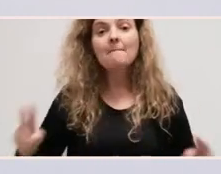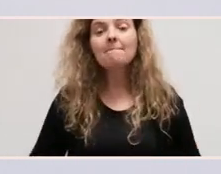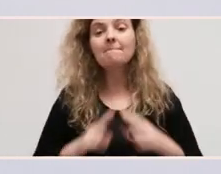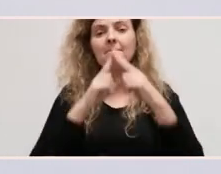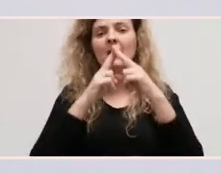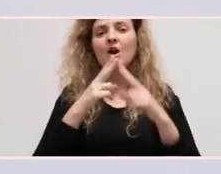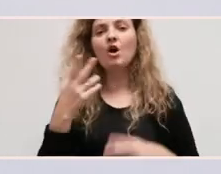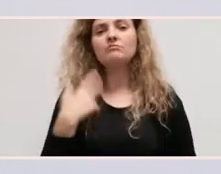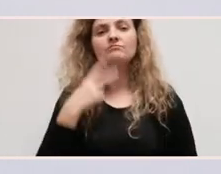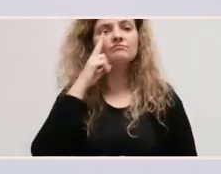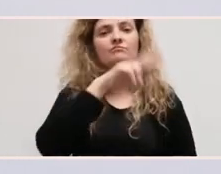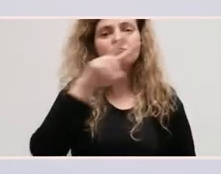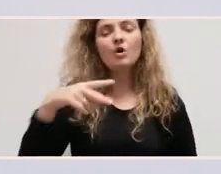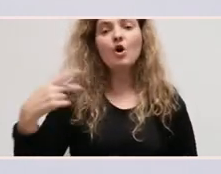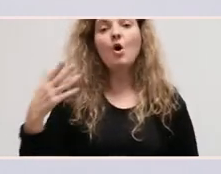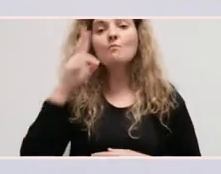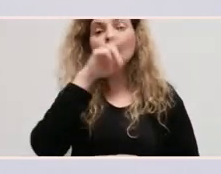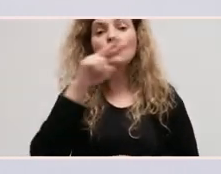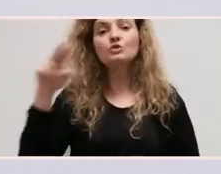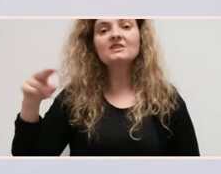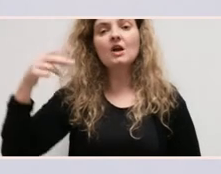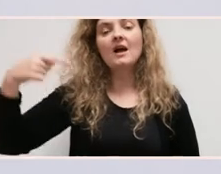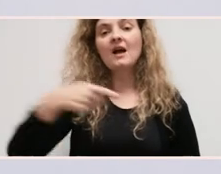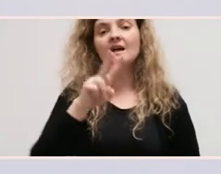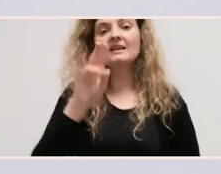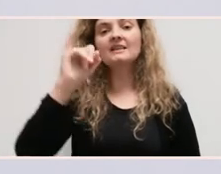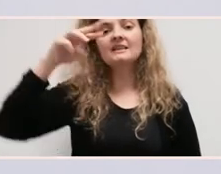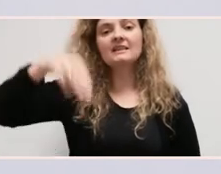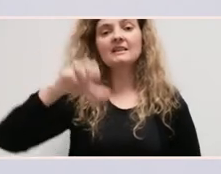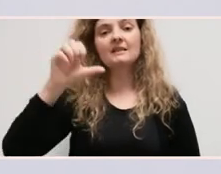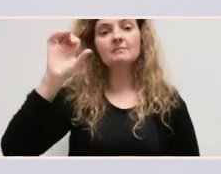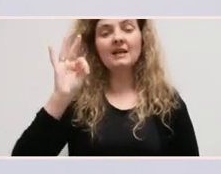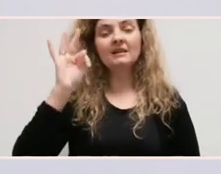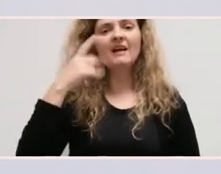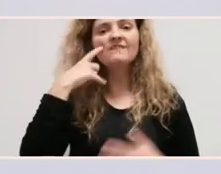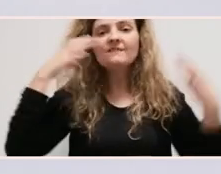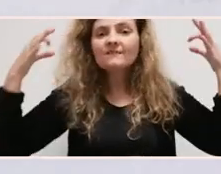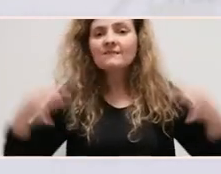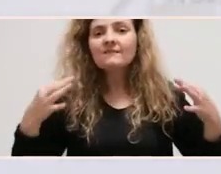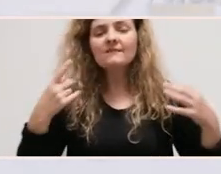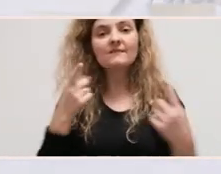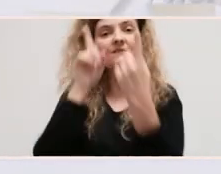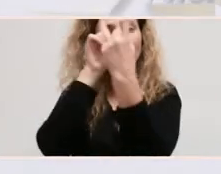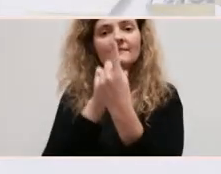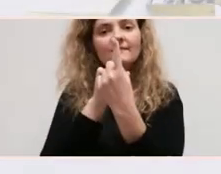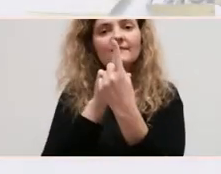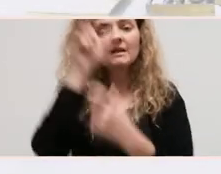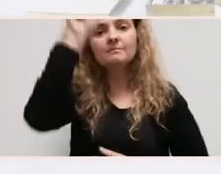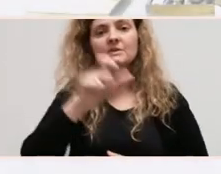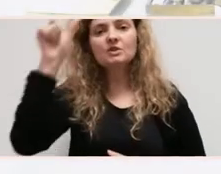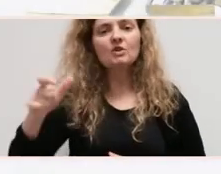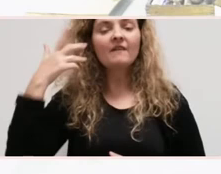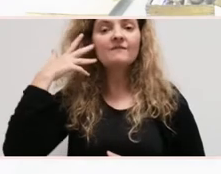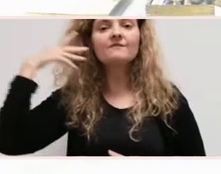conoce el Museo Guimet, y allí tengo oportunidad de conocer en persona, de ver en persona, pues, los